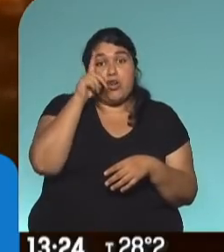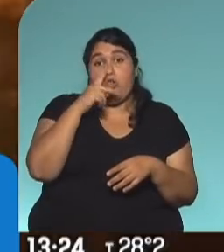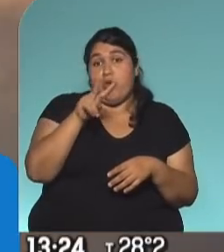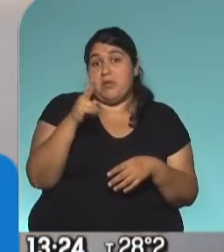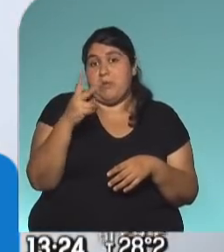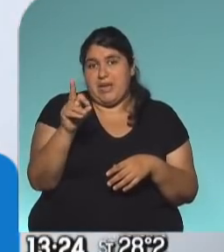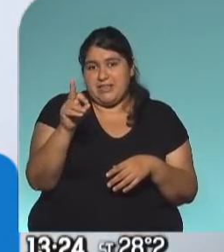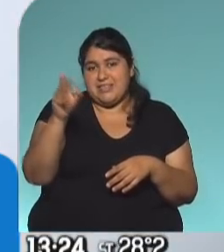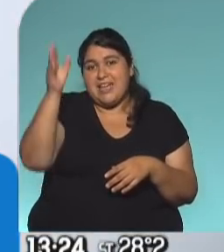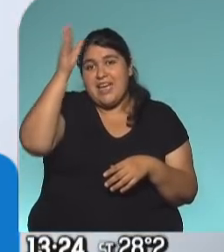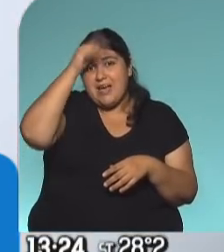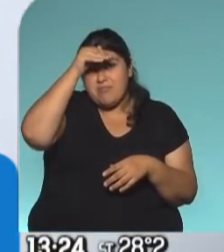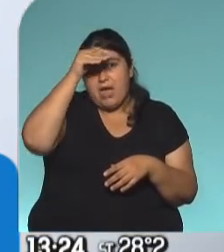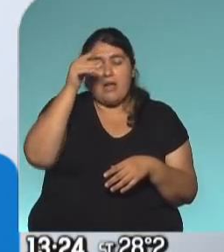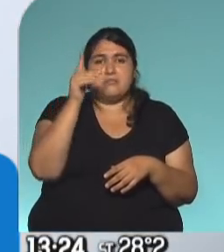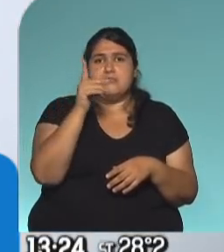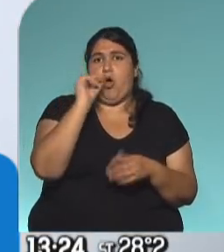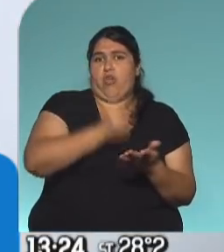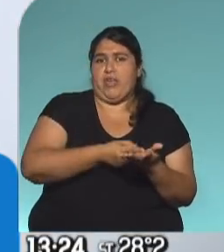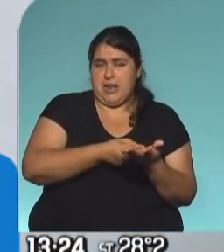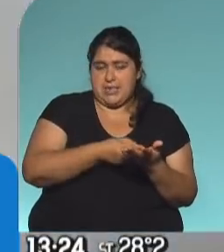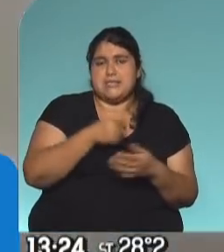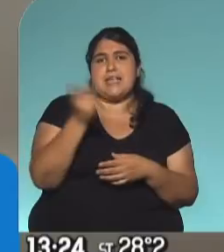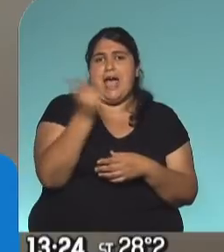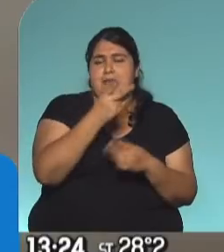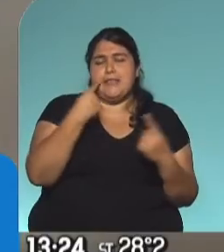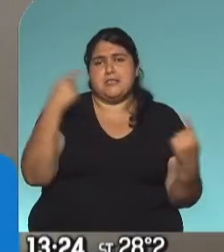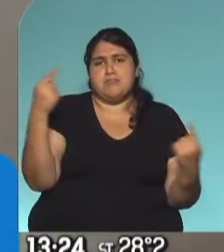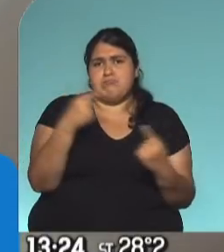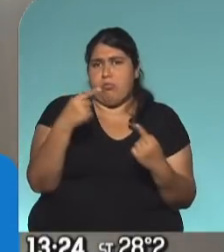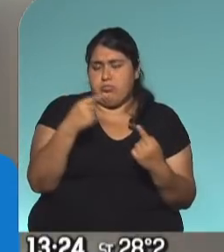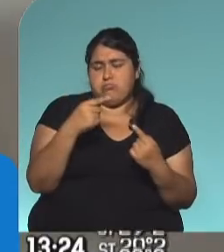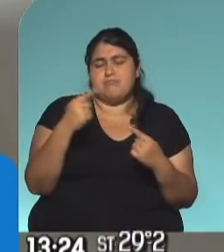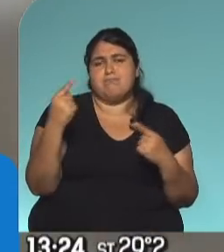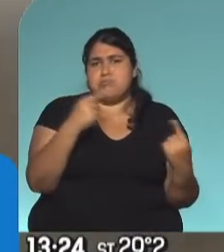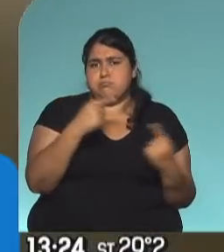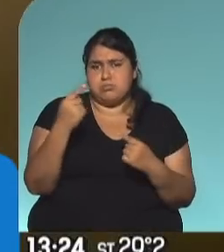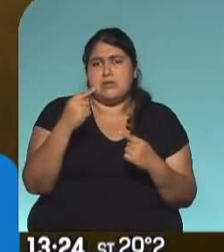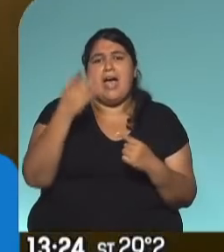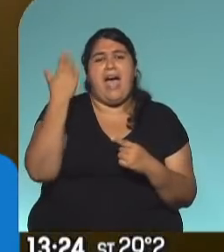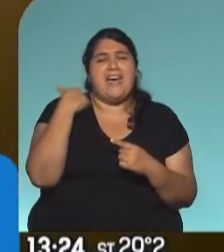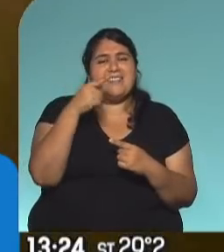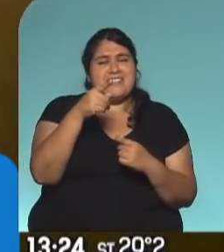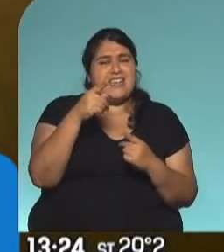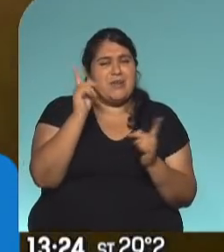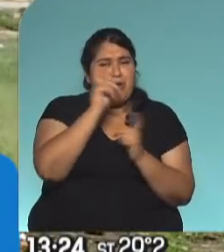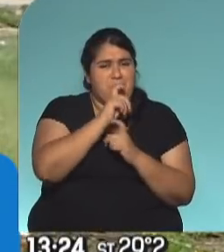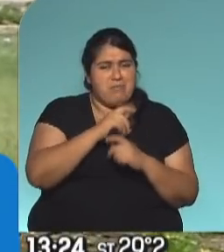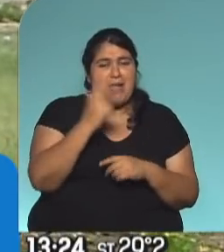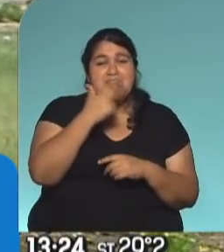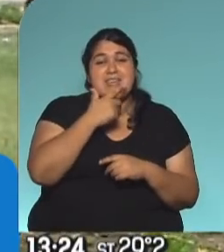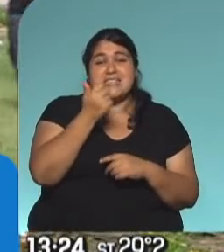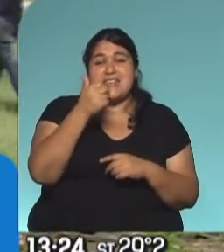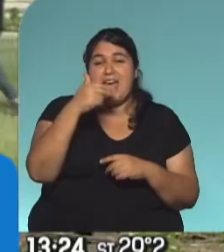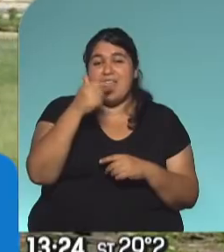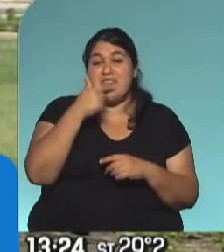más crudo de esta lucha entre los dos países por incidir en Irak desde la caída de Saddam Hussein. La